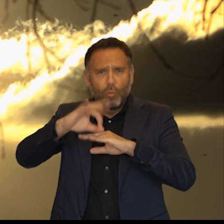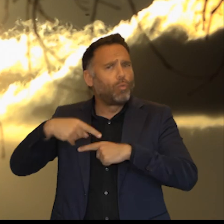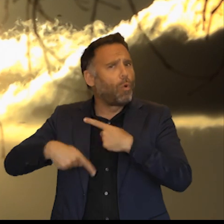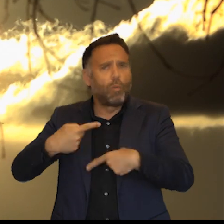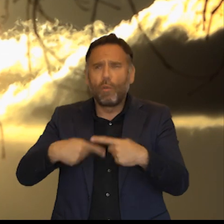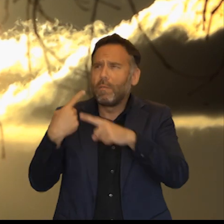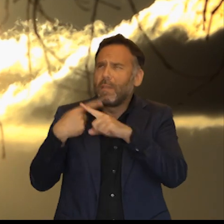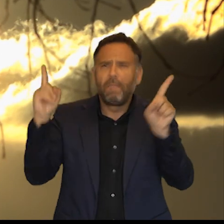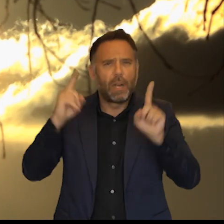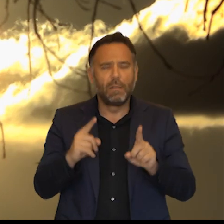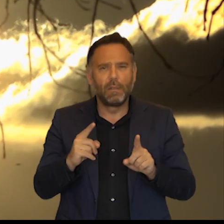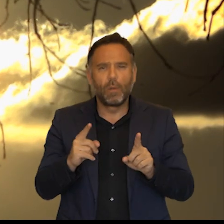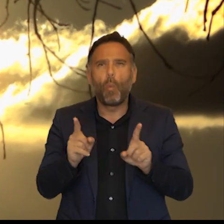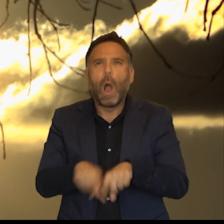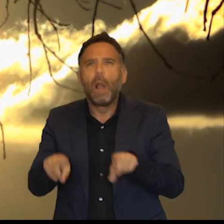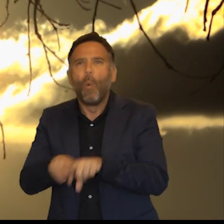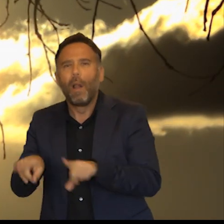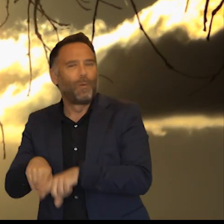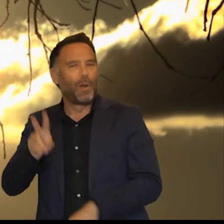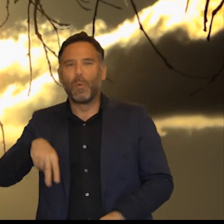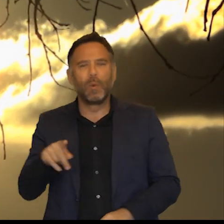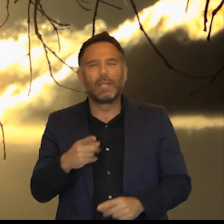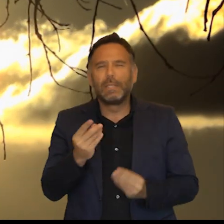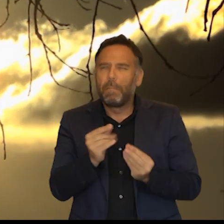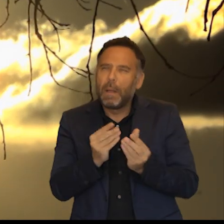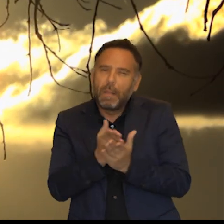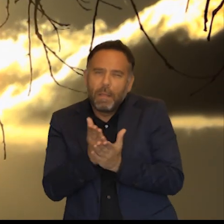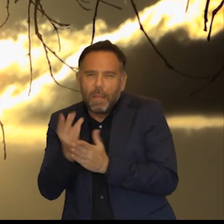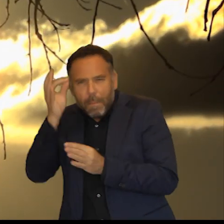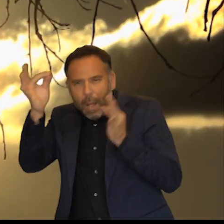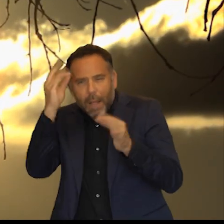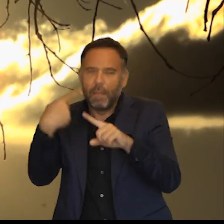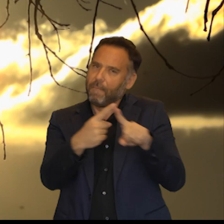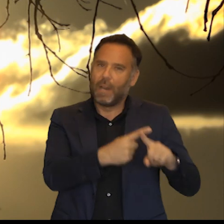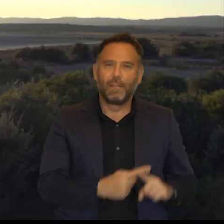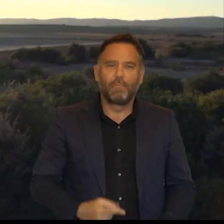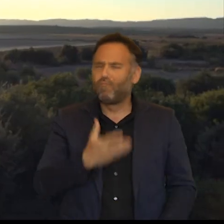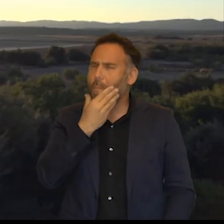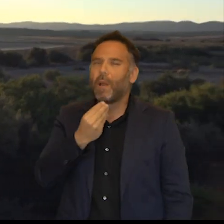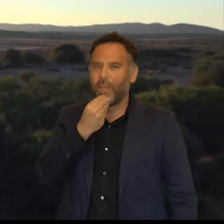son todos los días diferentes, no hay una igual a otra, bonita, bonita.